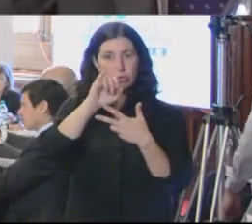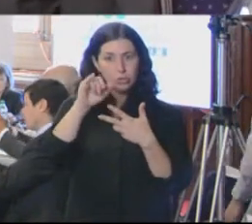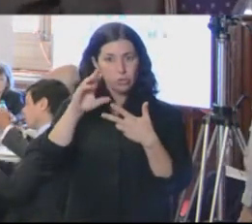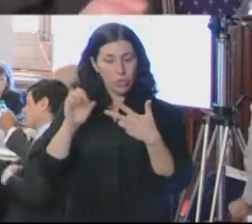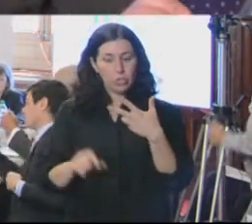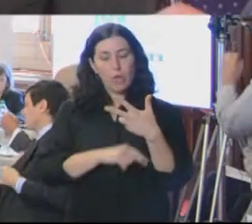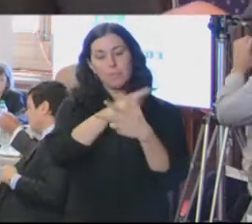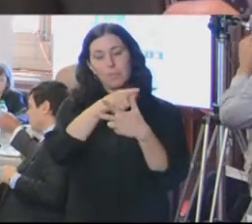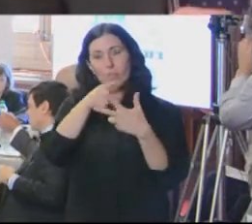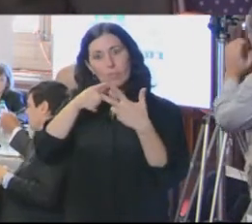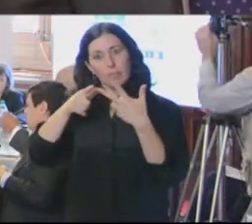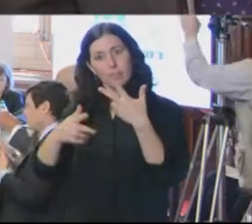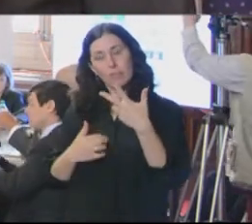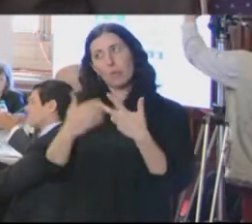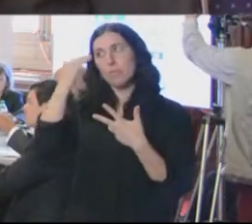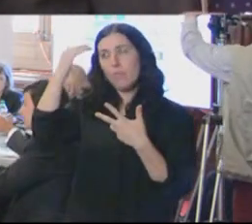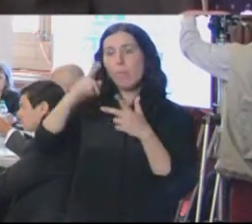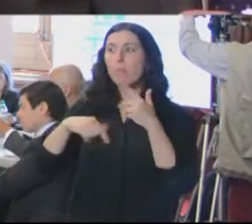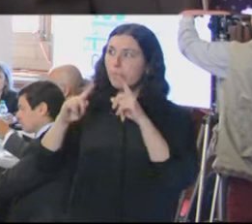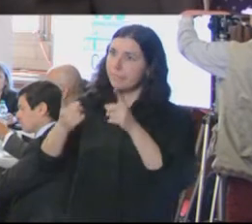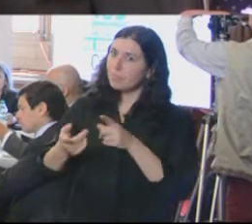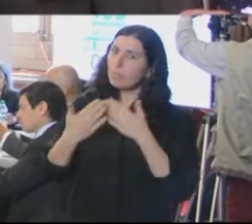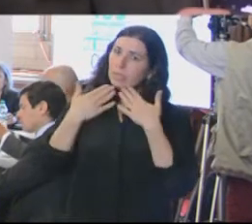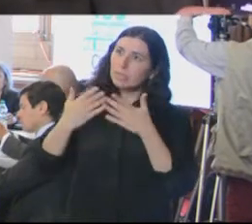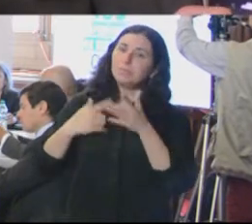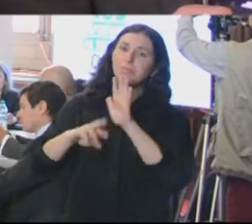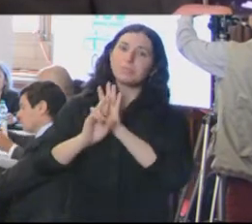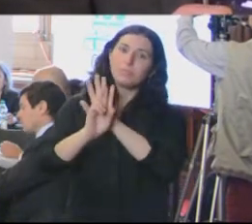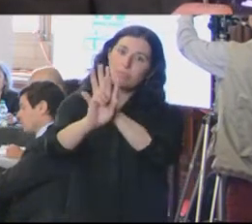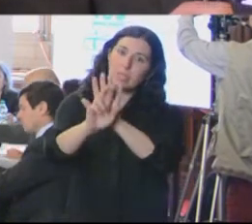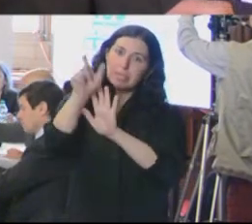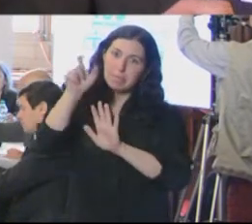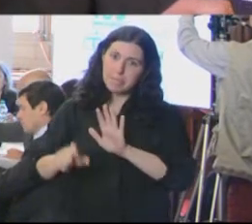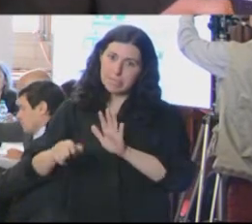Wimmerschedt, señores representantes de la sociedad civil,